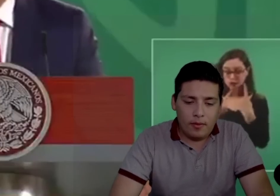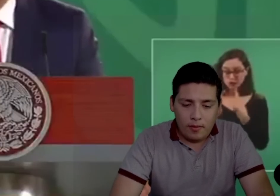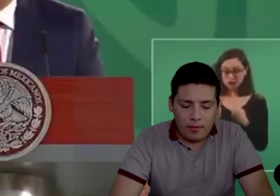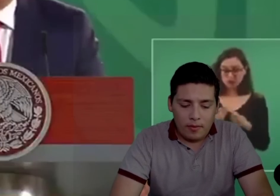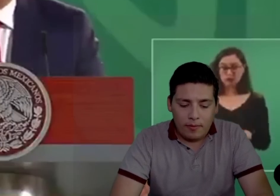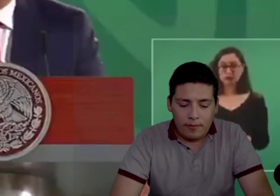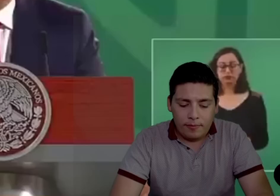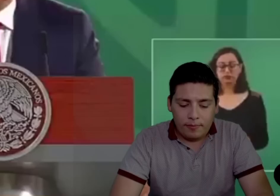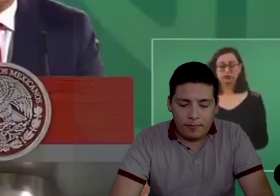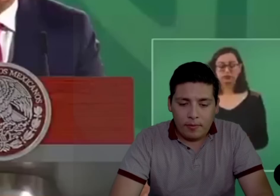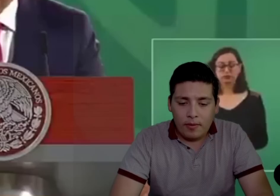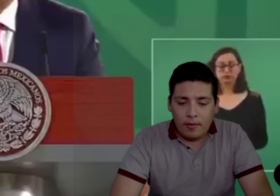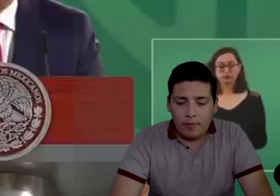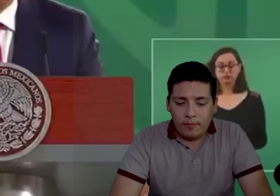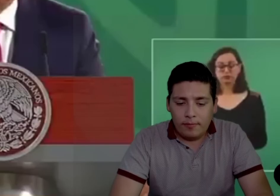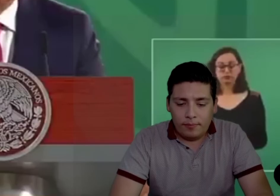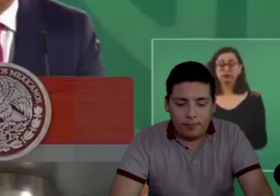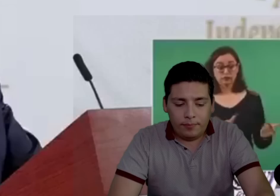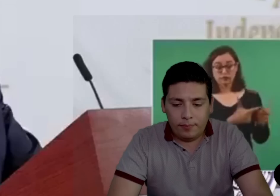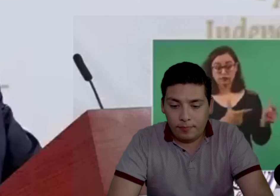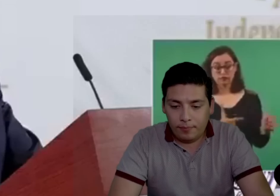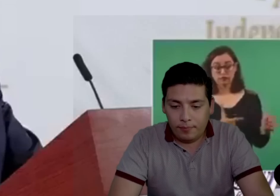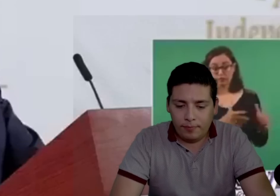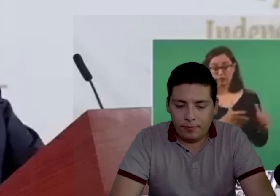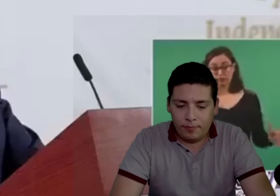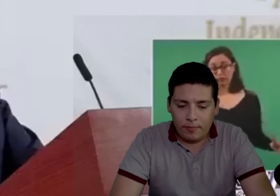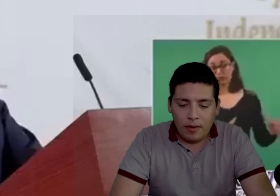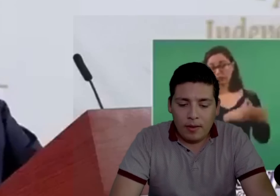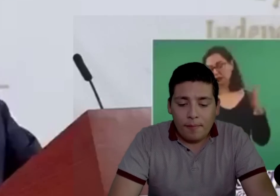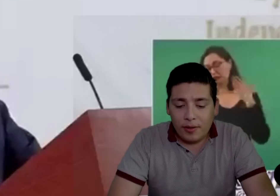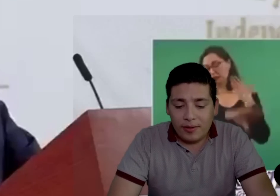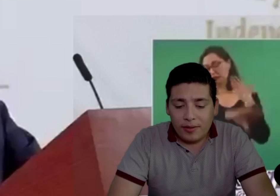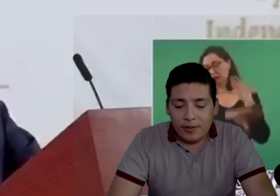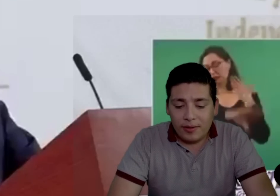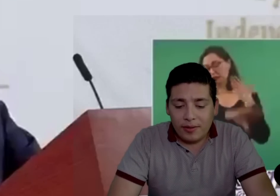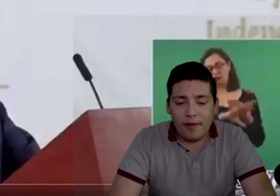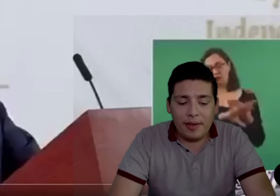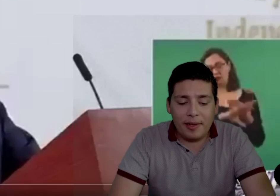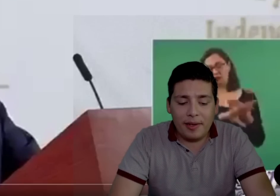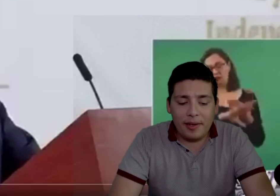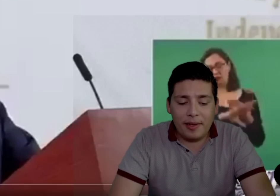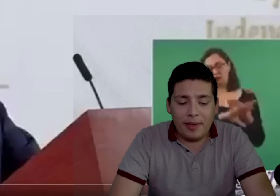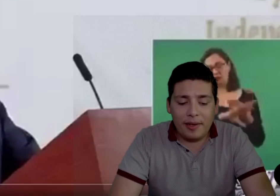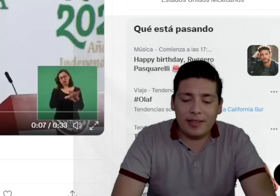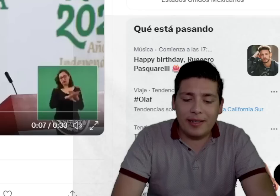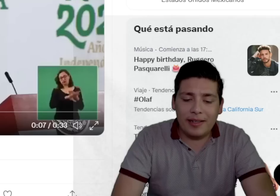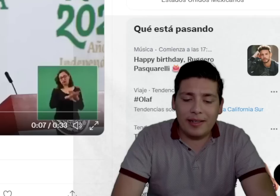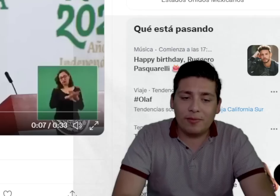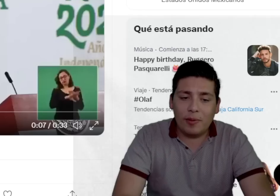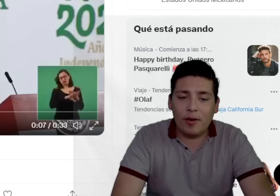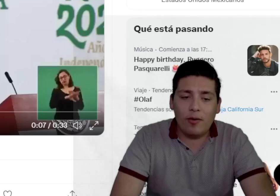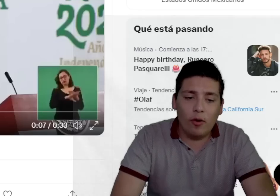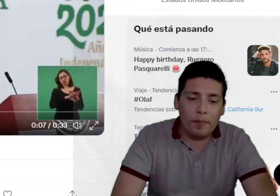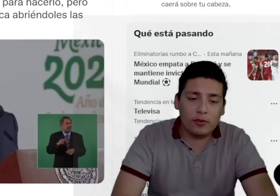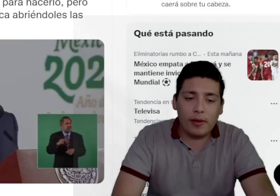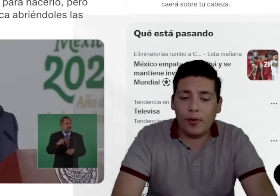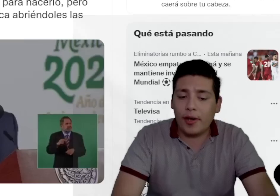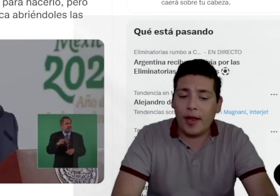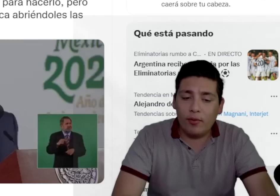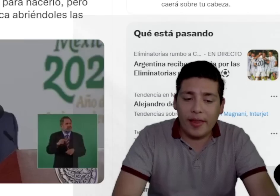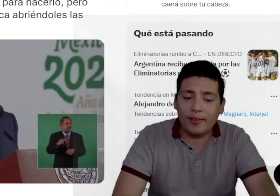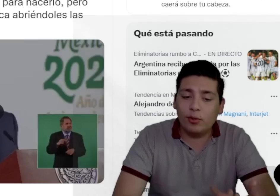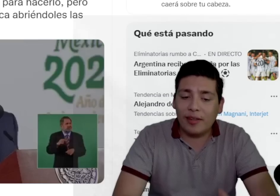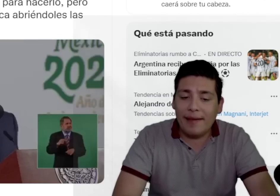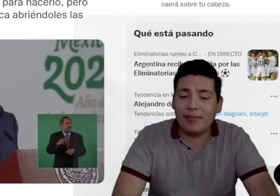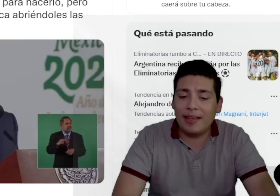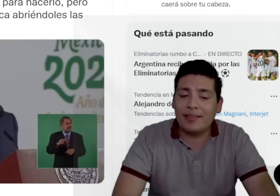Están muy interesados nuestros adversarios. Mucho, muy interesado. Pues ahí está, familia, lo que dijo el presidente Andrés Manuel López Obrador